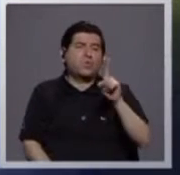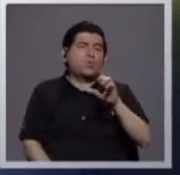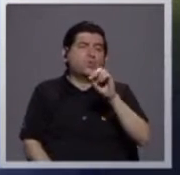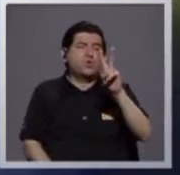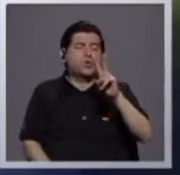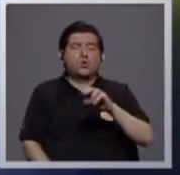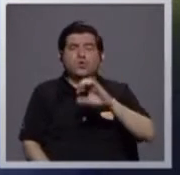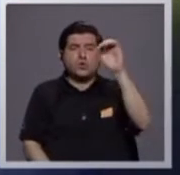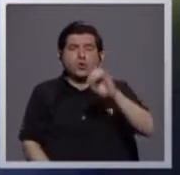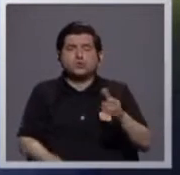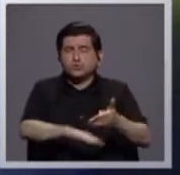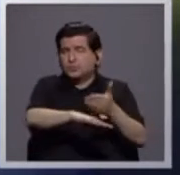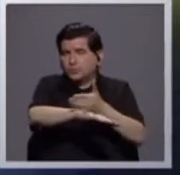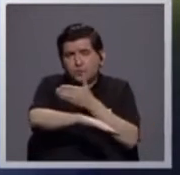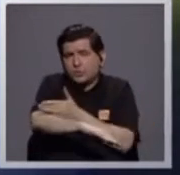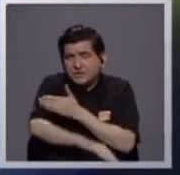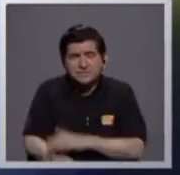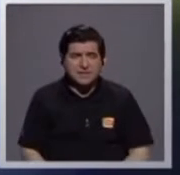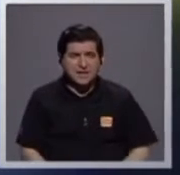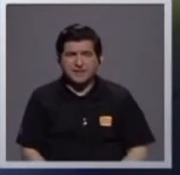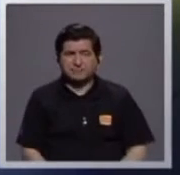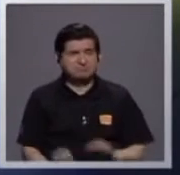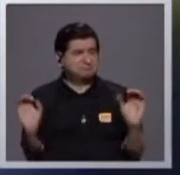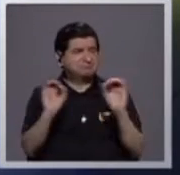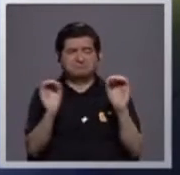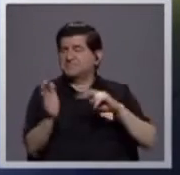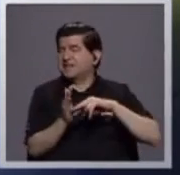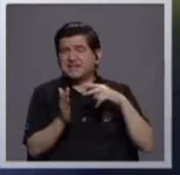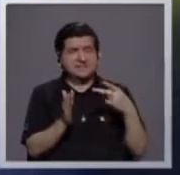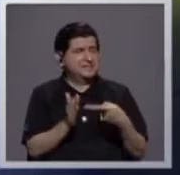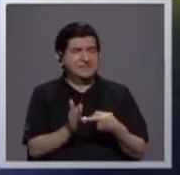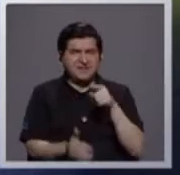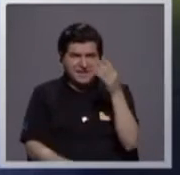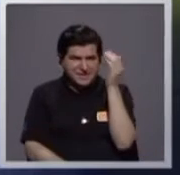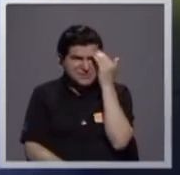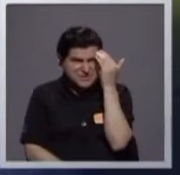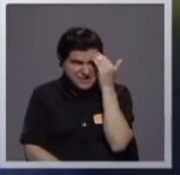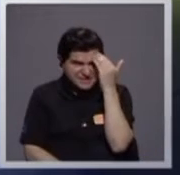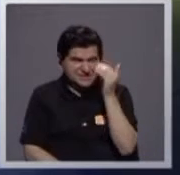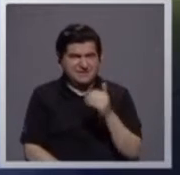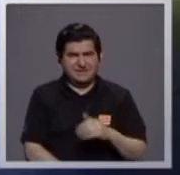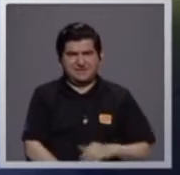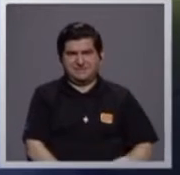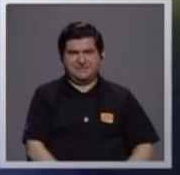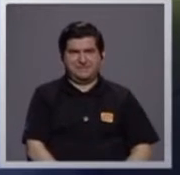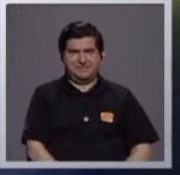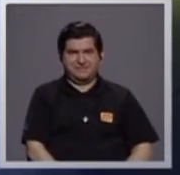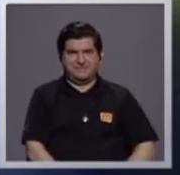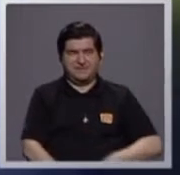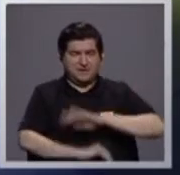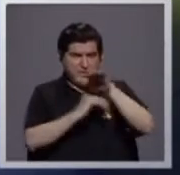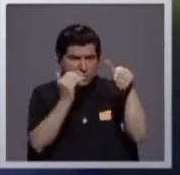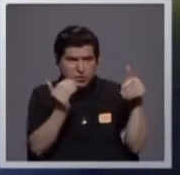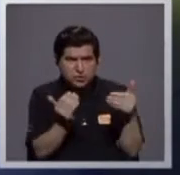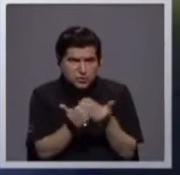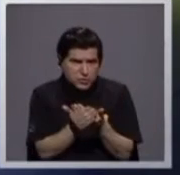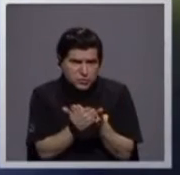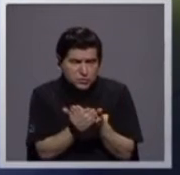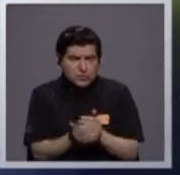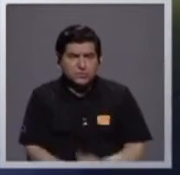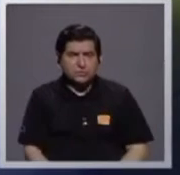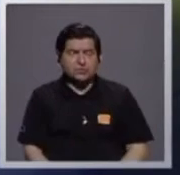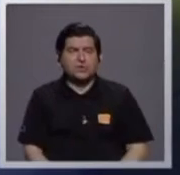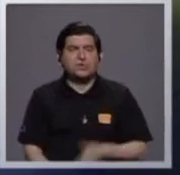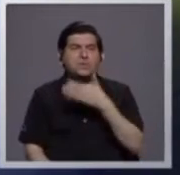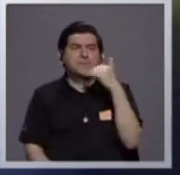2%. No logramos nada, José Rafael. Usted sabe que todo viene para